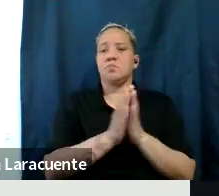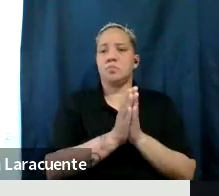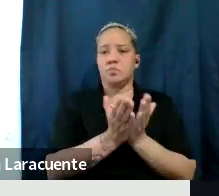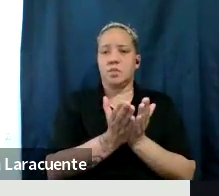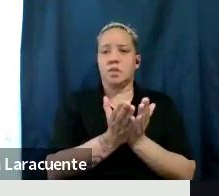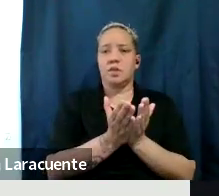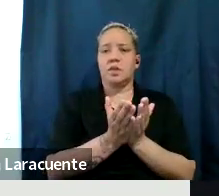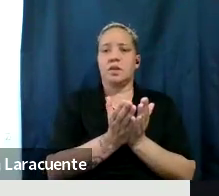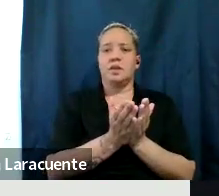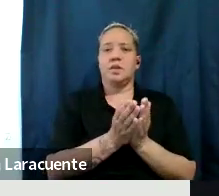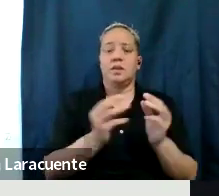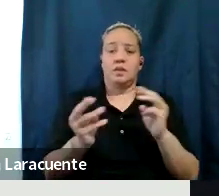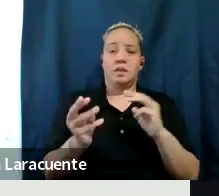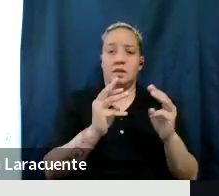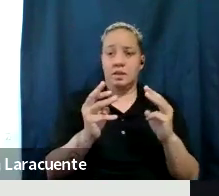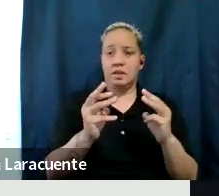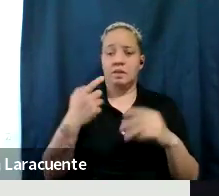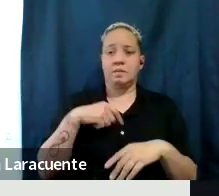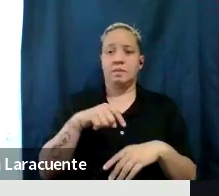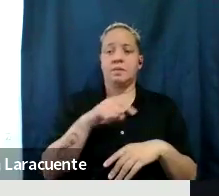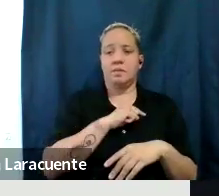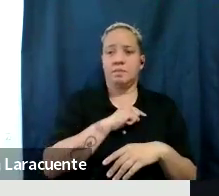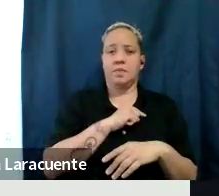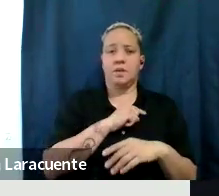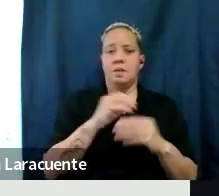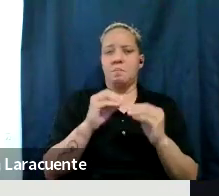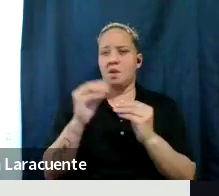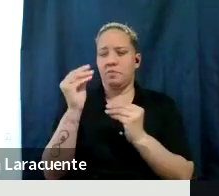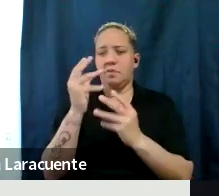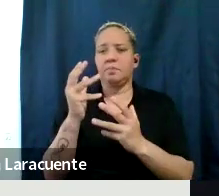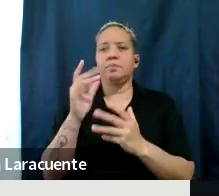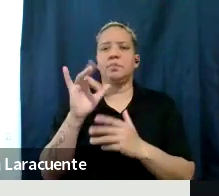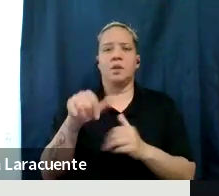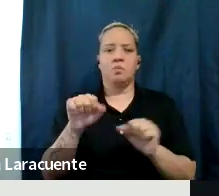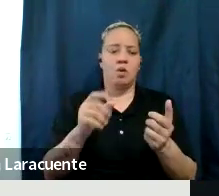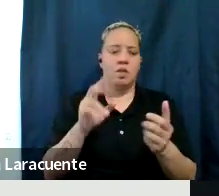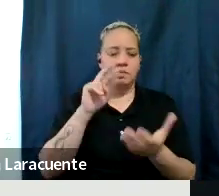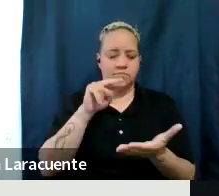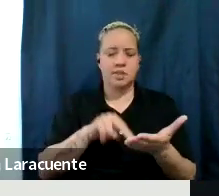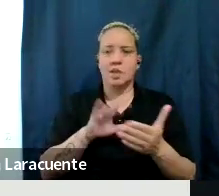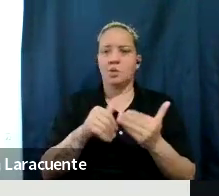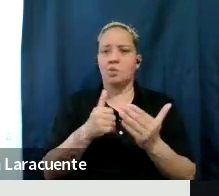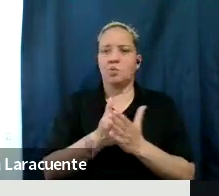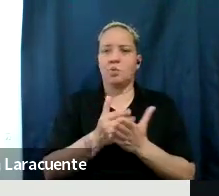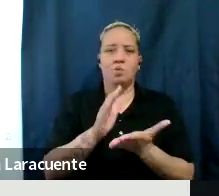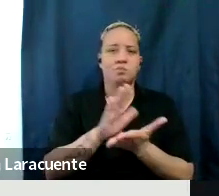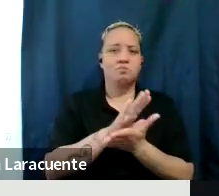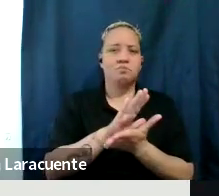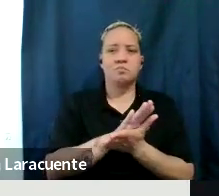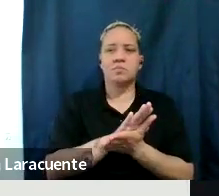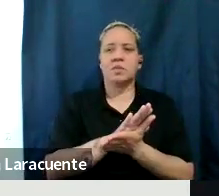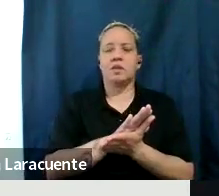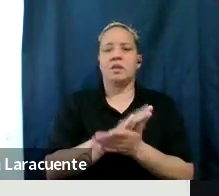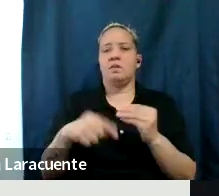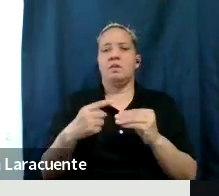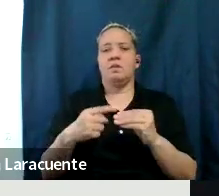en España, mucho más voluminoso que Isla de la Simpatía, ahí podrían ustedes consultar todos los documentos que se